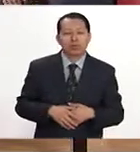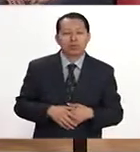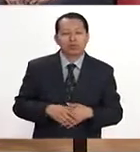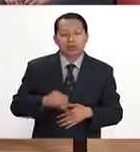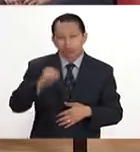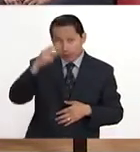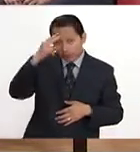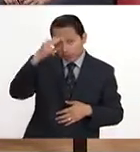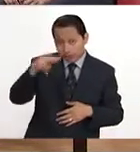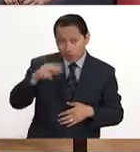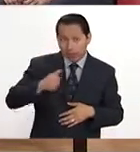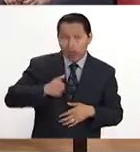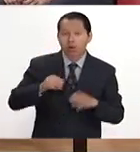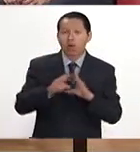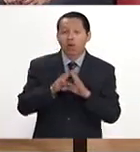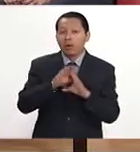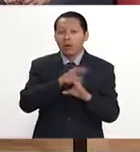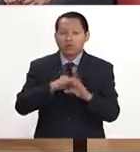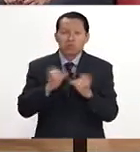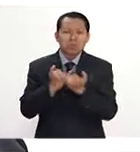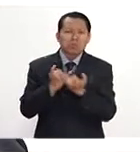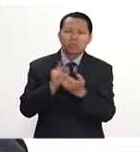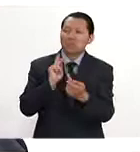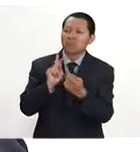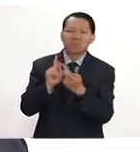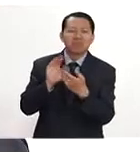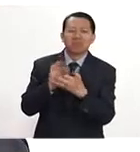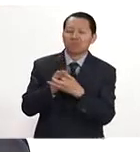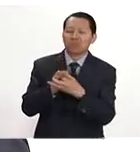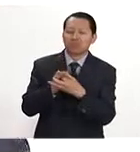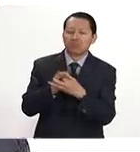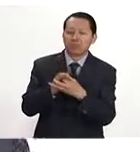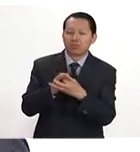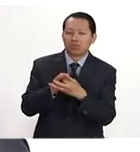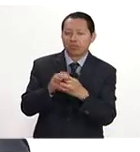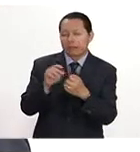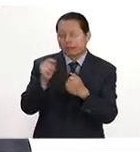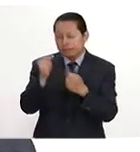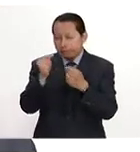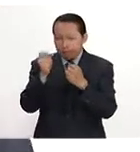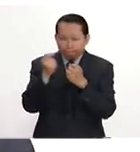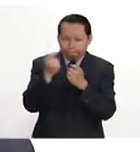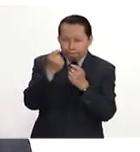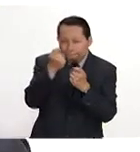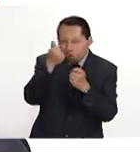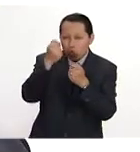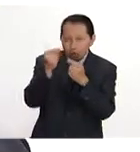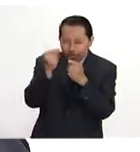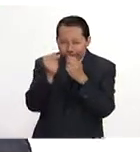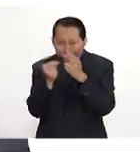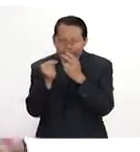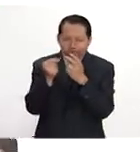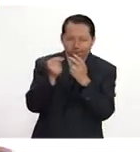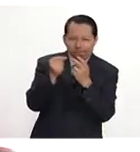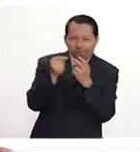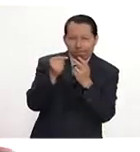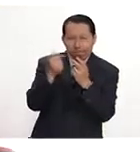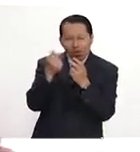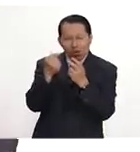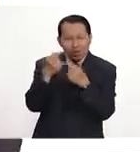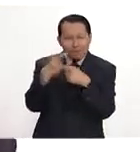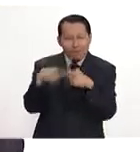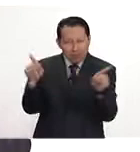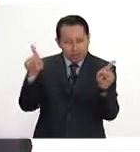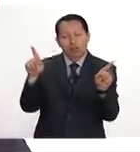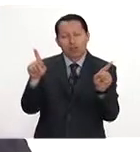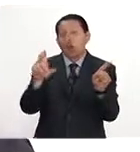de México y Canadá son relativamente similares. Varían en algunas cosas que no necesariamente son contradictorias, sino que ponen